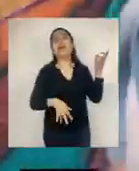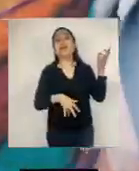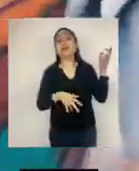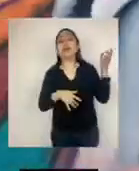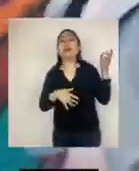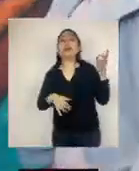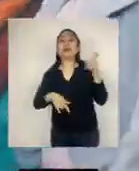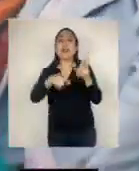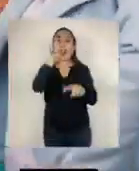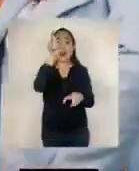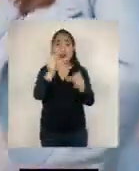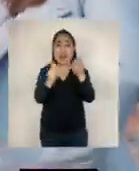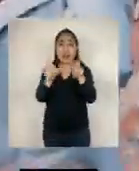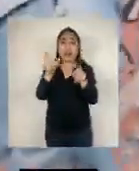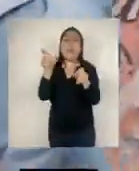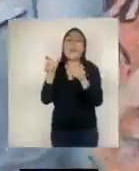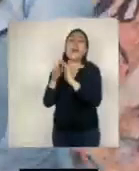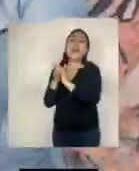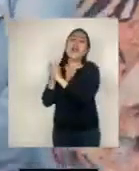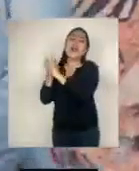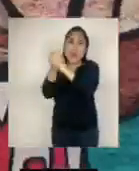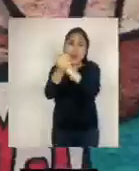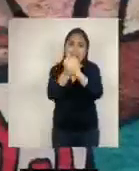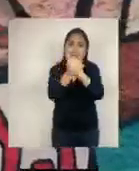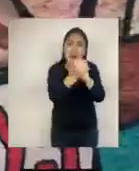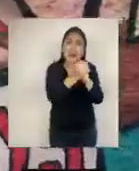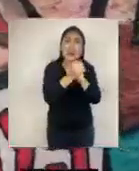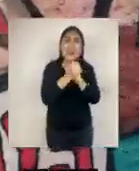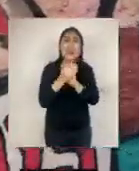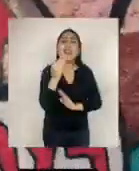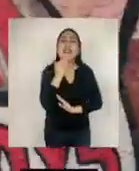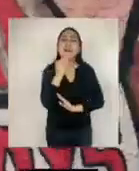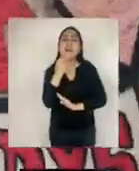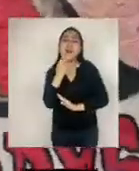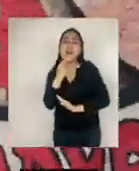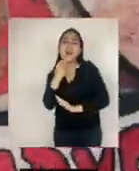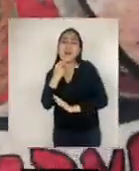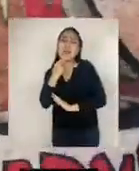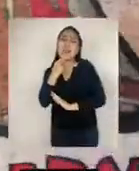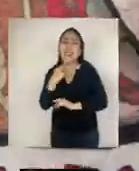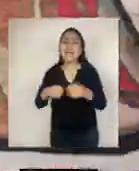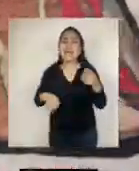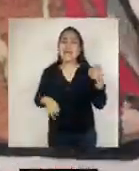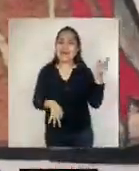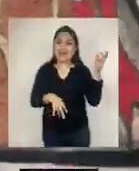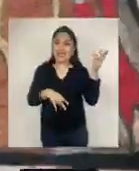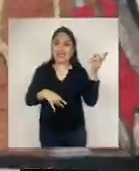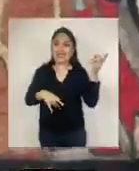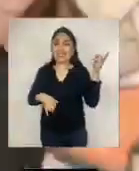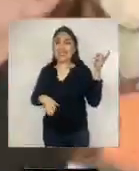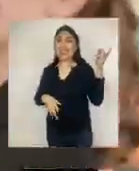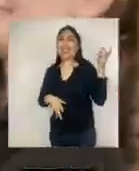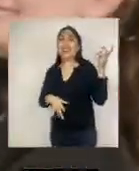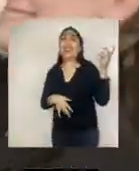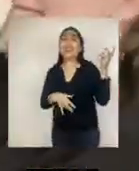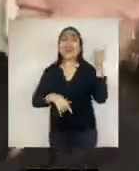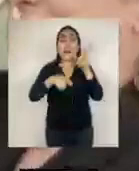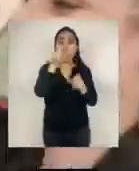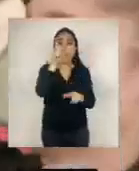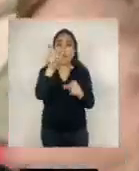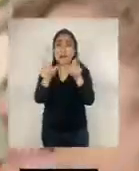los 13 años yo desperté políticamente. Empecé como a cachar en el país que vivía y todo lo que estaba